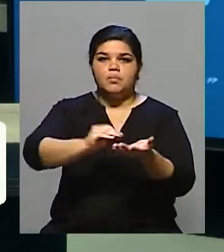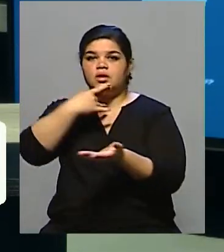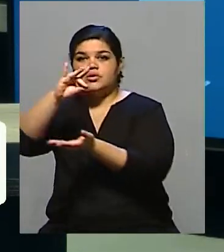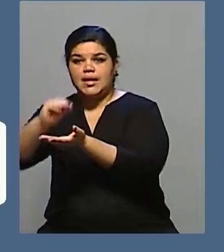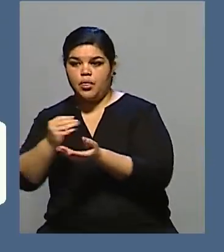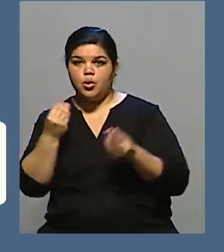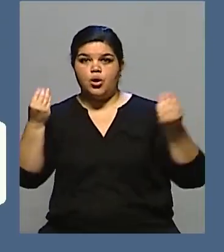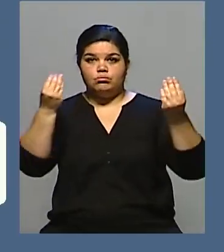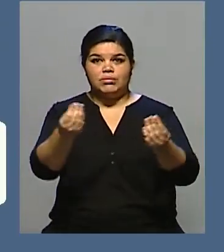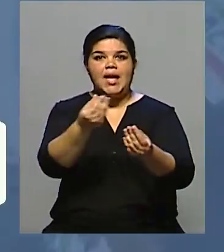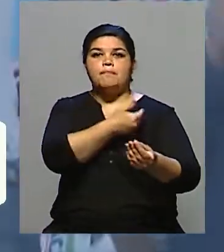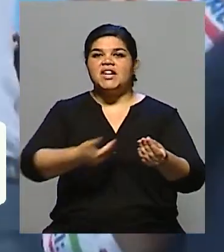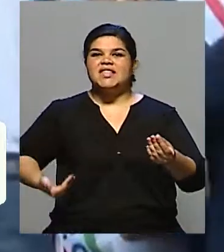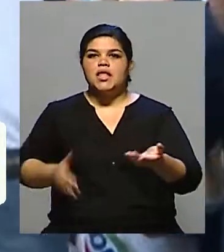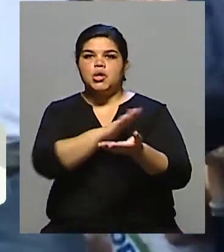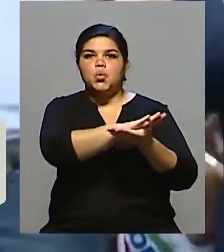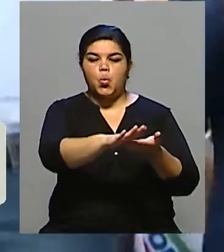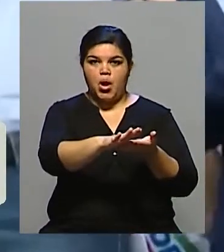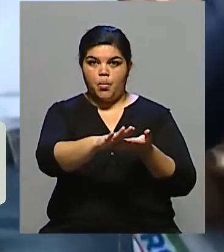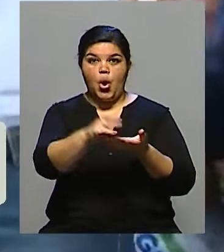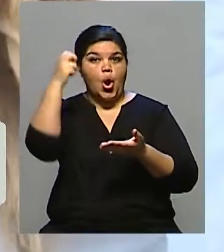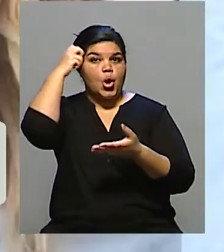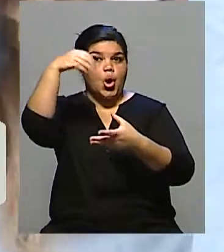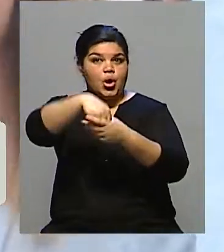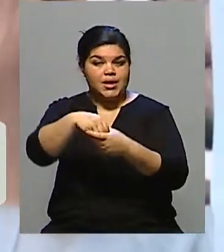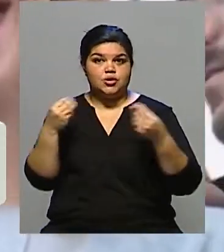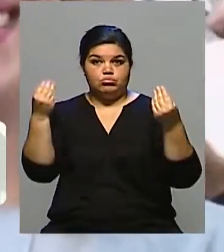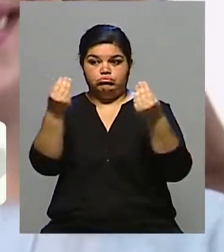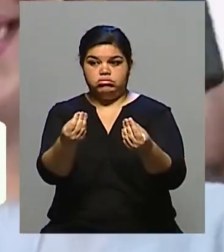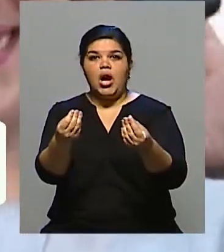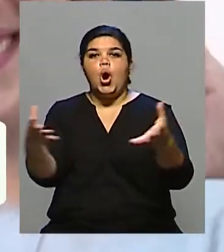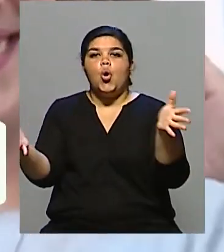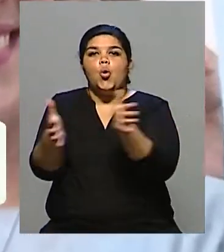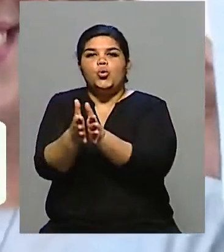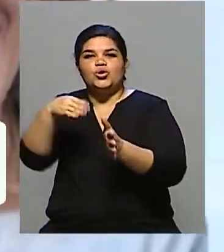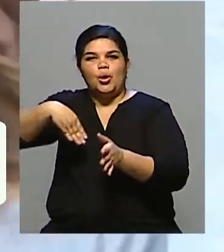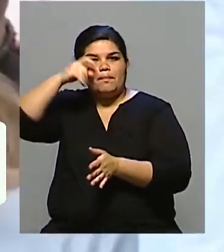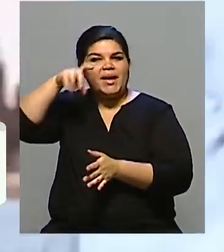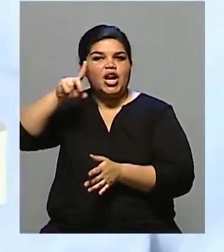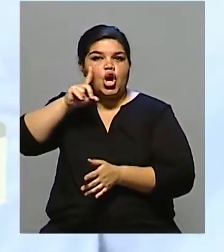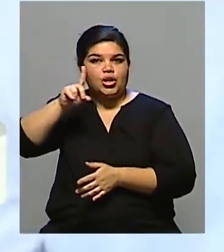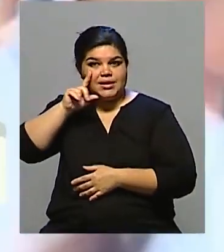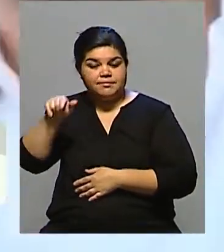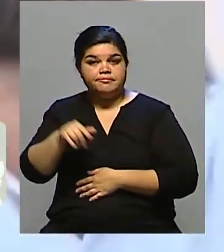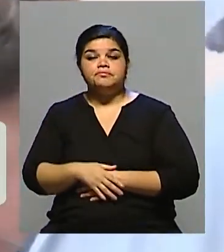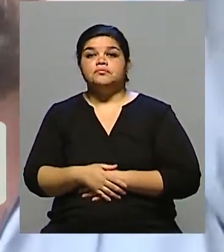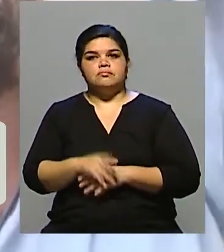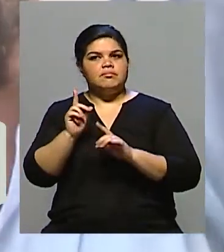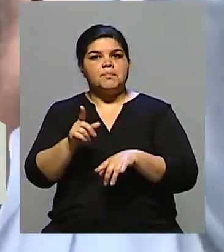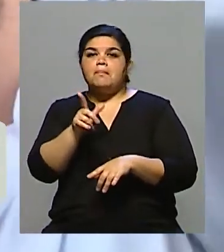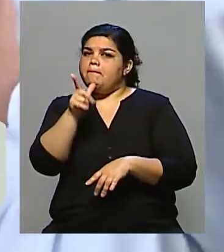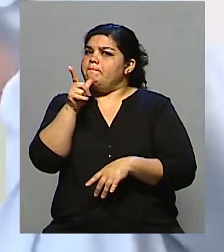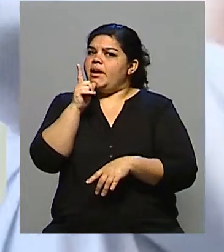que parecen garantizar un ejecutivo estable, lo que se puede traducir obviamente en que dure mayor tiempo del que están